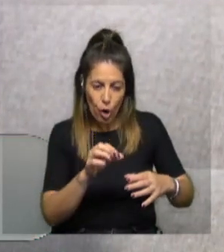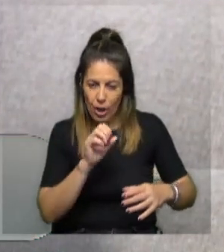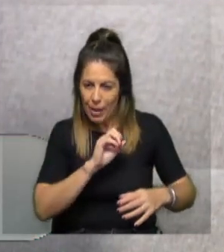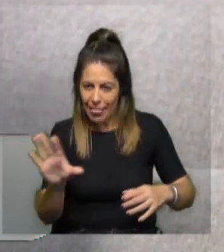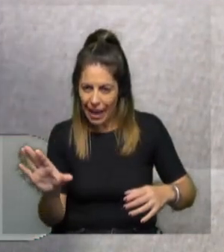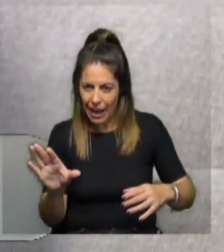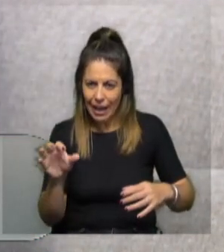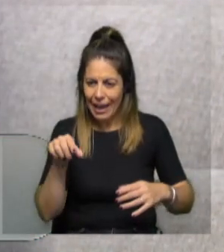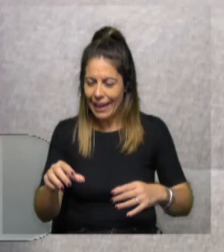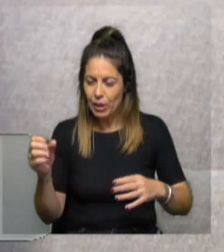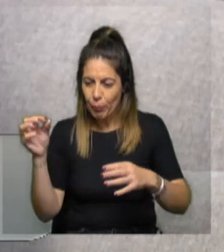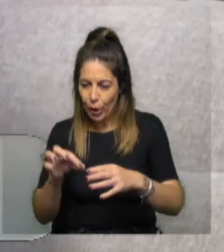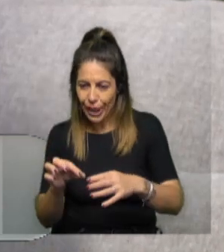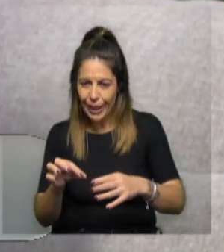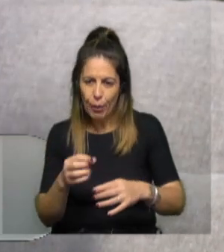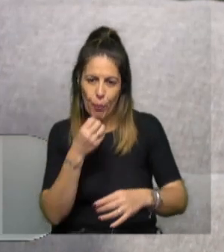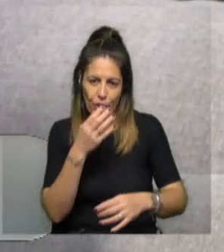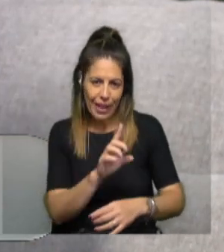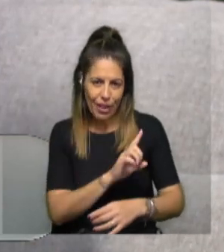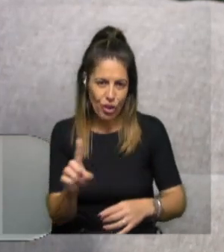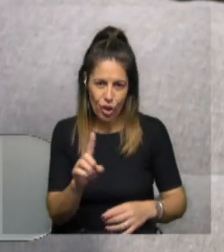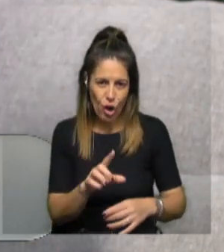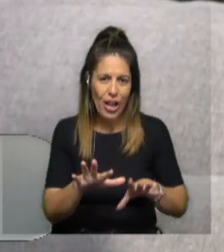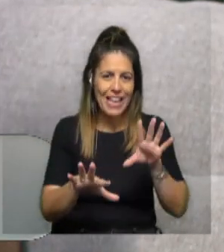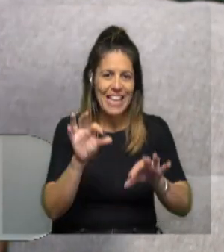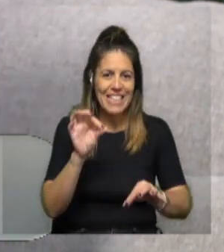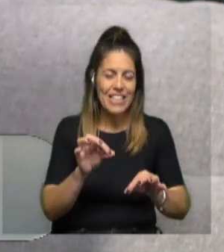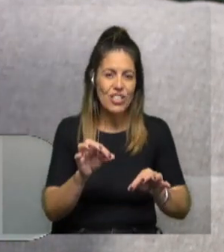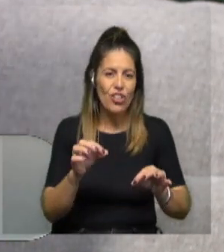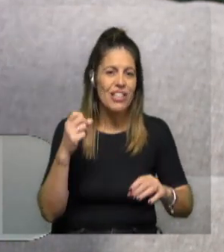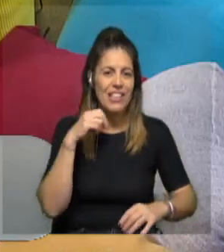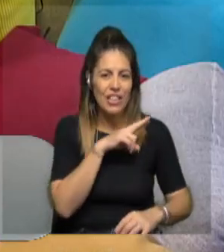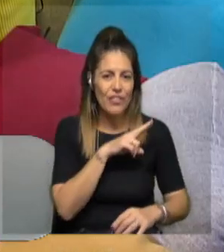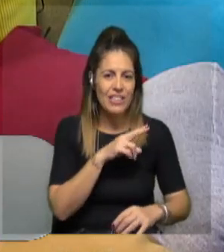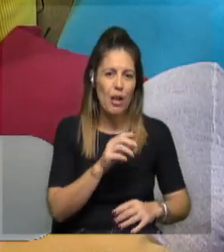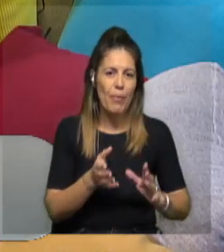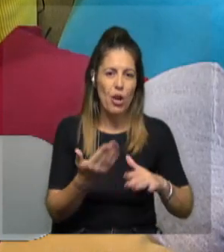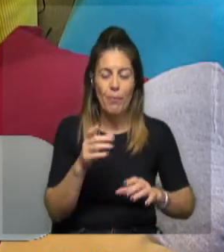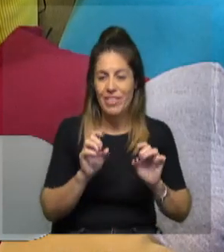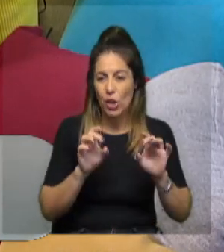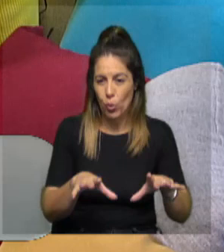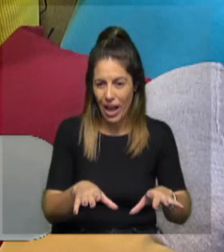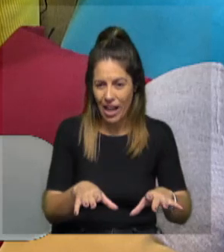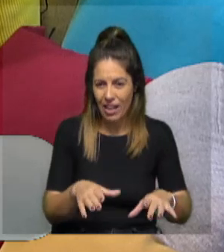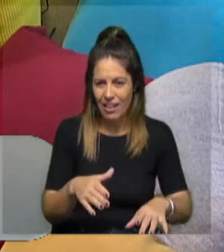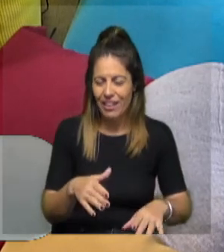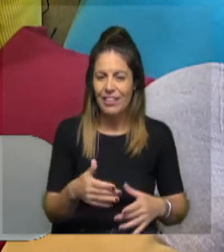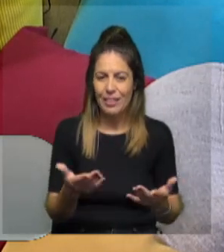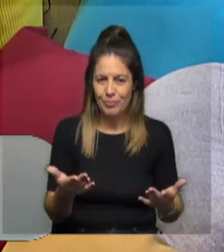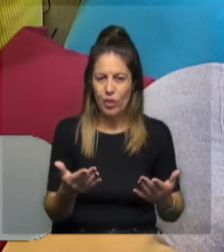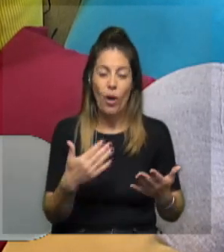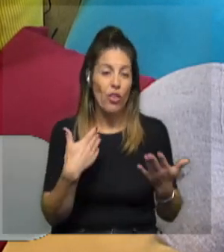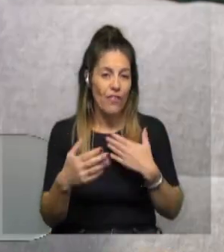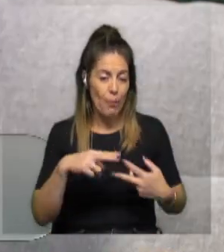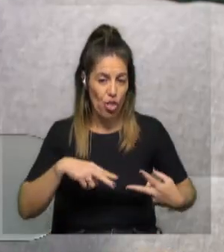este perro y a este le voy a poner... No, porque la selección es artificial, pero sigue siendo más o menos natural. Dicho esto, cuando hablamos de